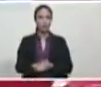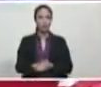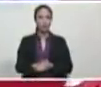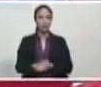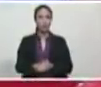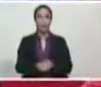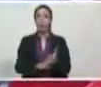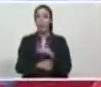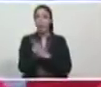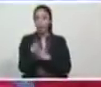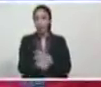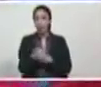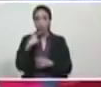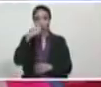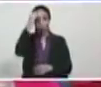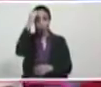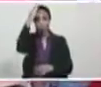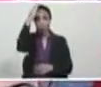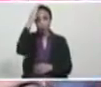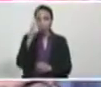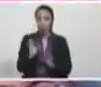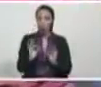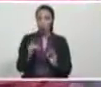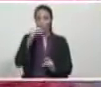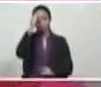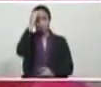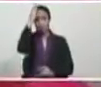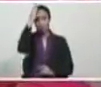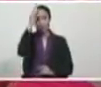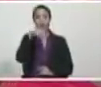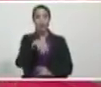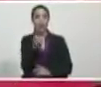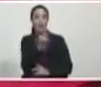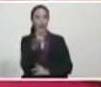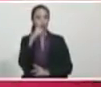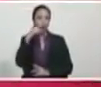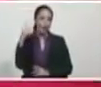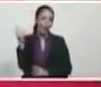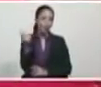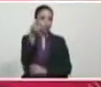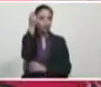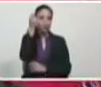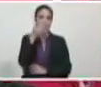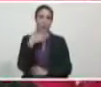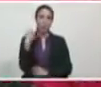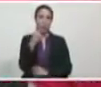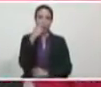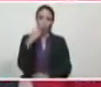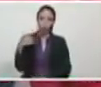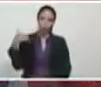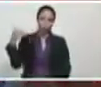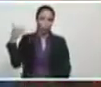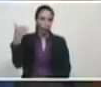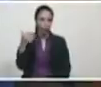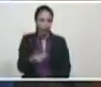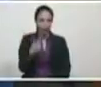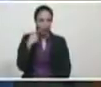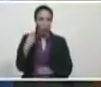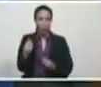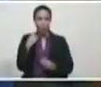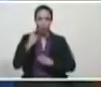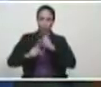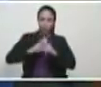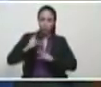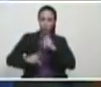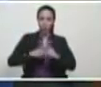el conocimiento productivo. Venezuela ha roto récord durante mucho tiempo en producción